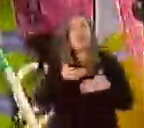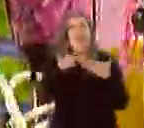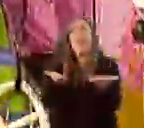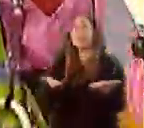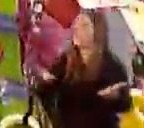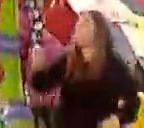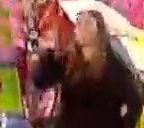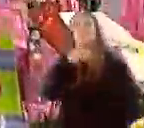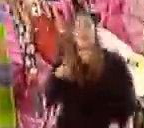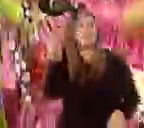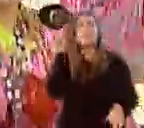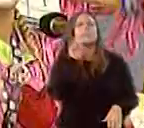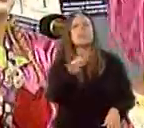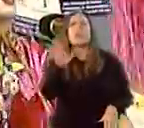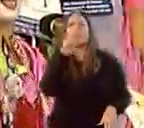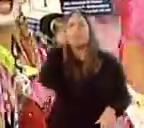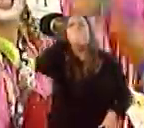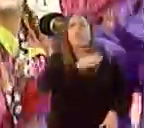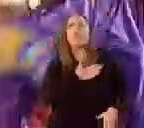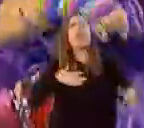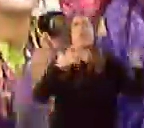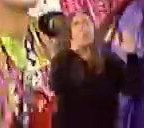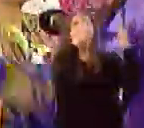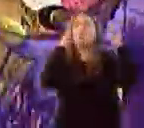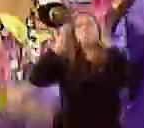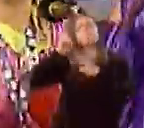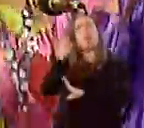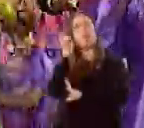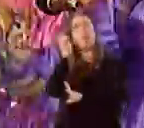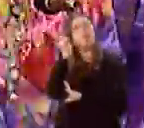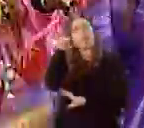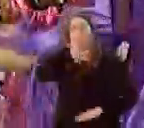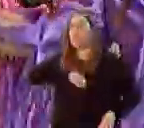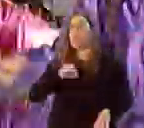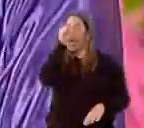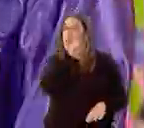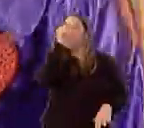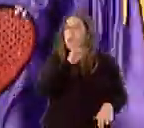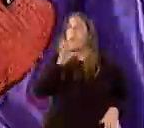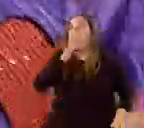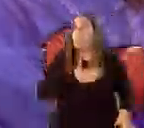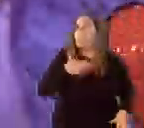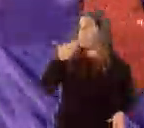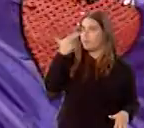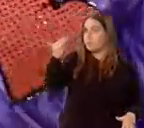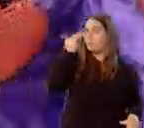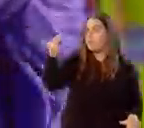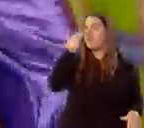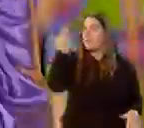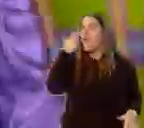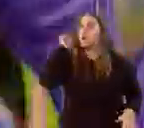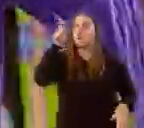delante de la gente aquí se canta por sus intereses con un auditorio